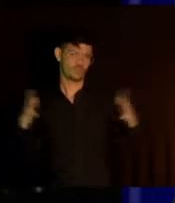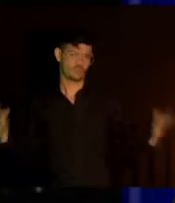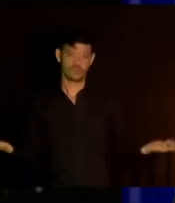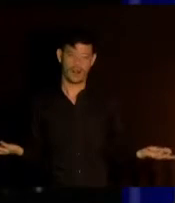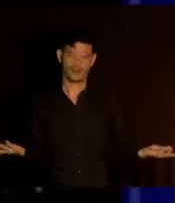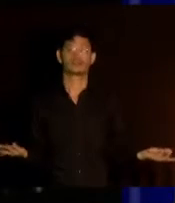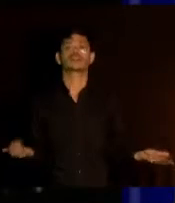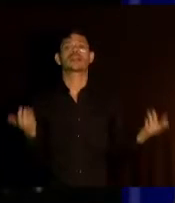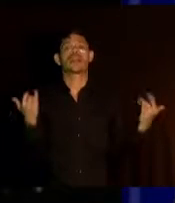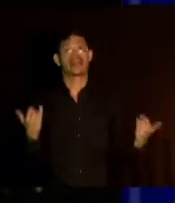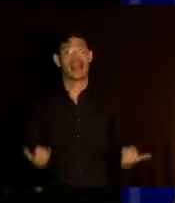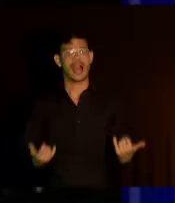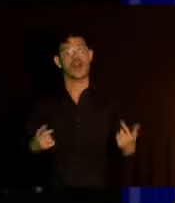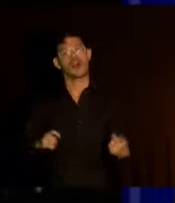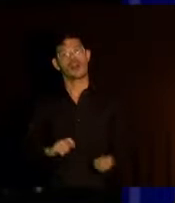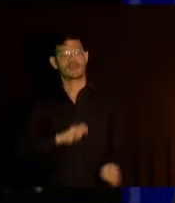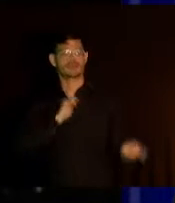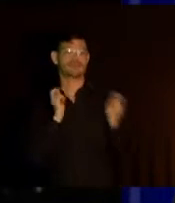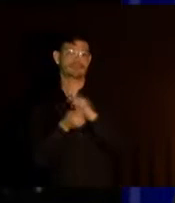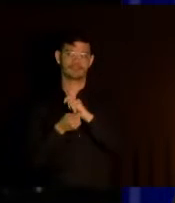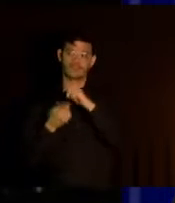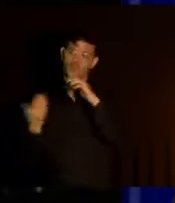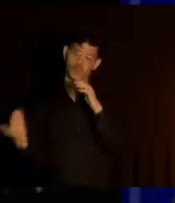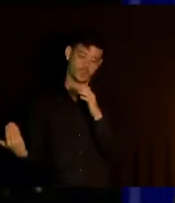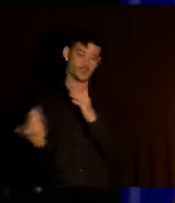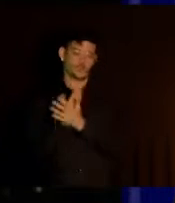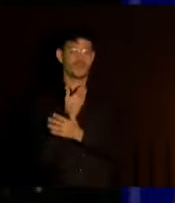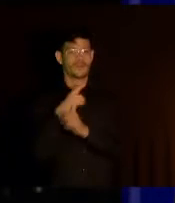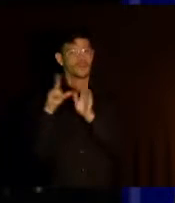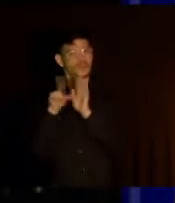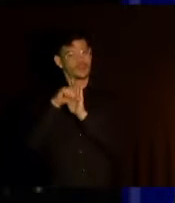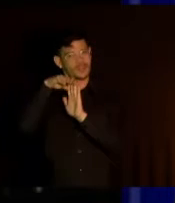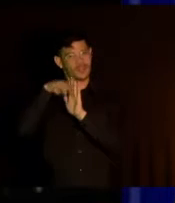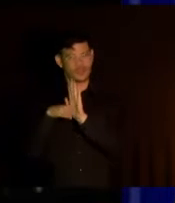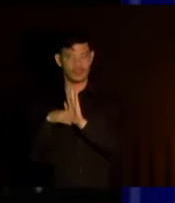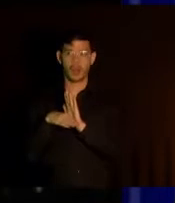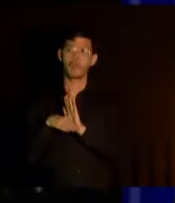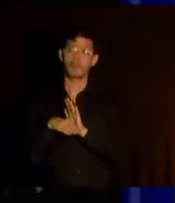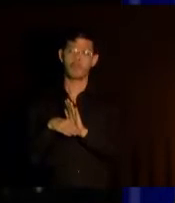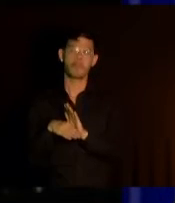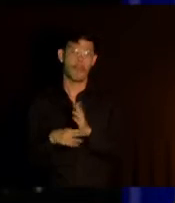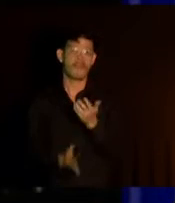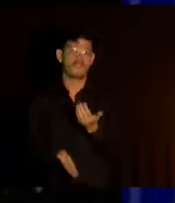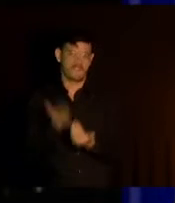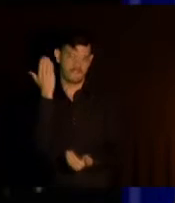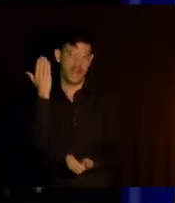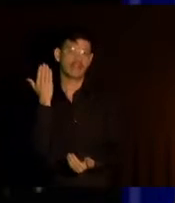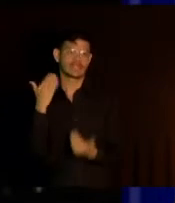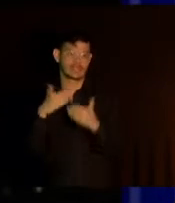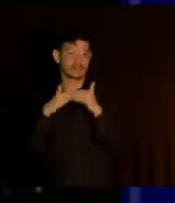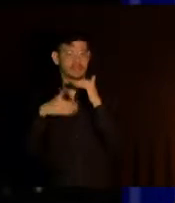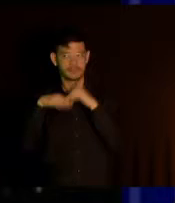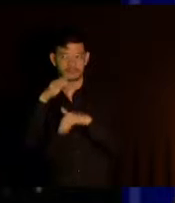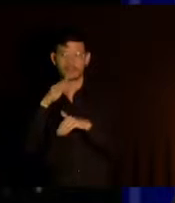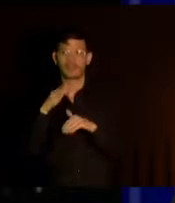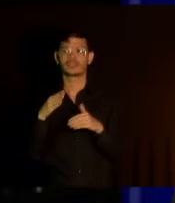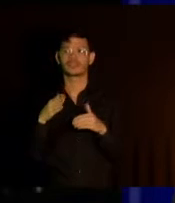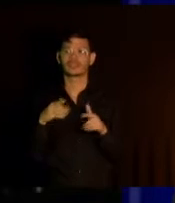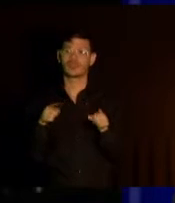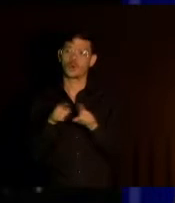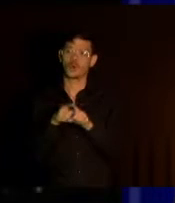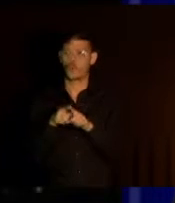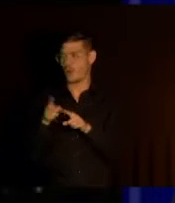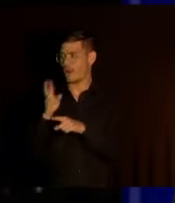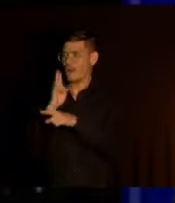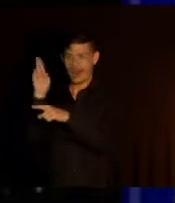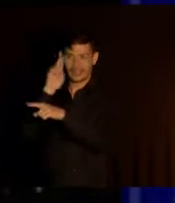En cambio, con esta nueva, este cambio, esta nueva legislación es muchísimo más fácil y va a estar más centrado, como lo dice el presidente, hacia los